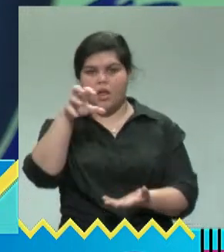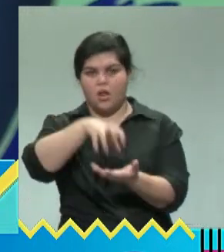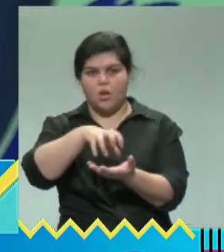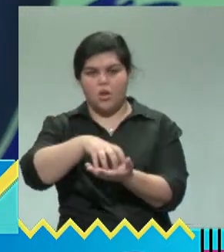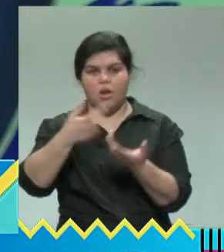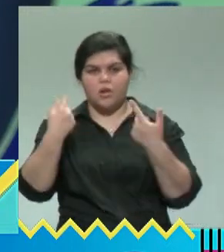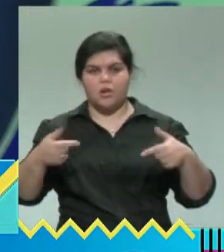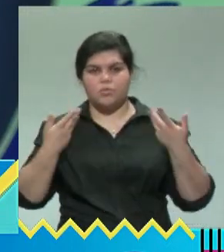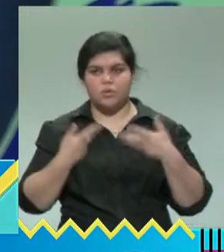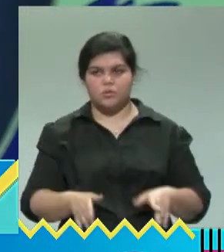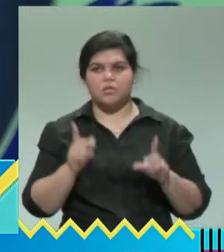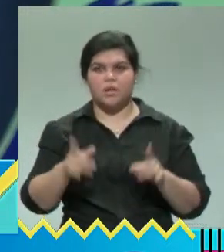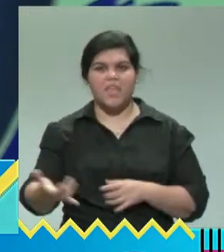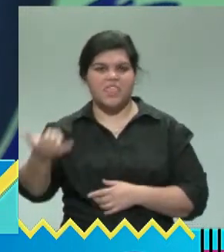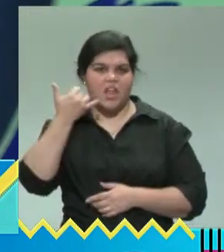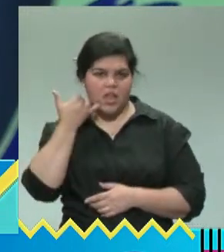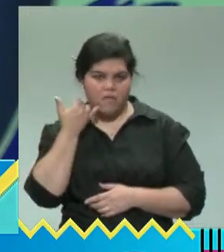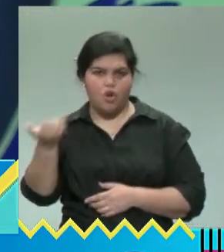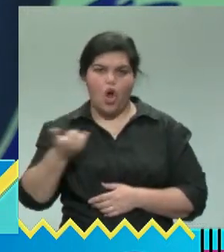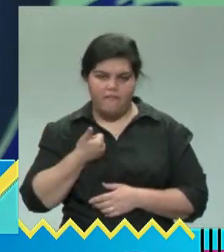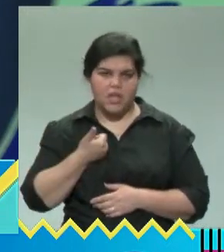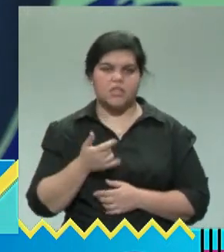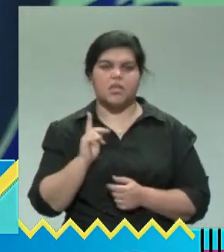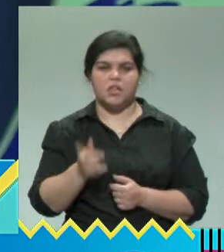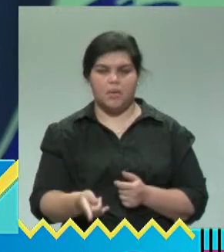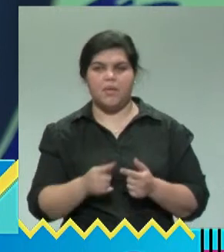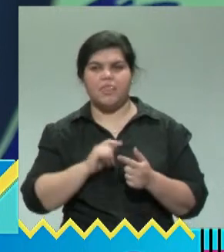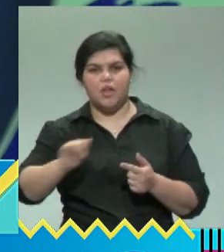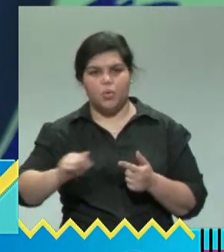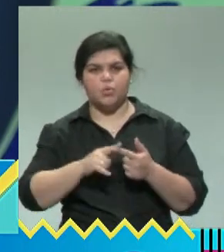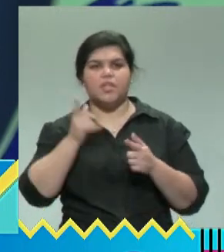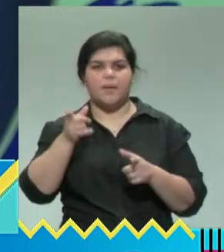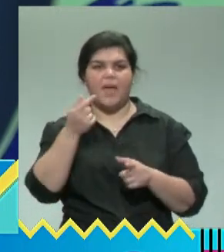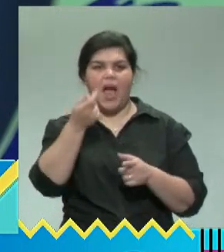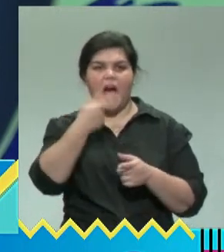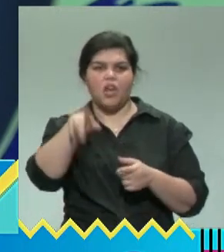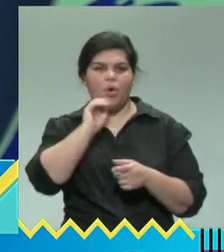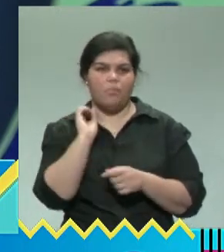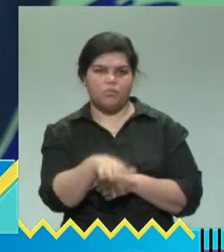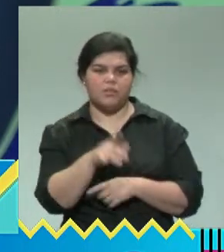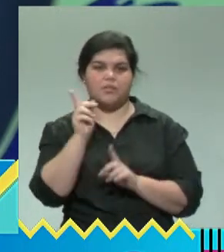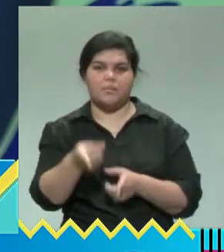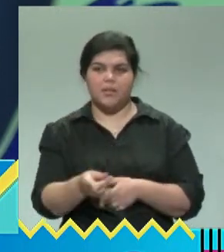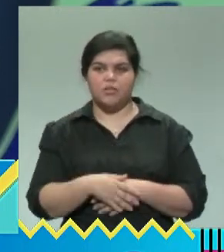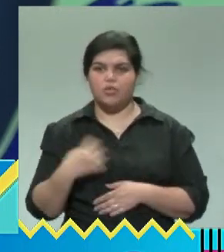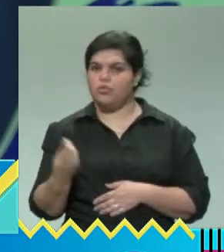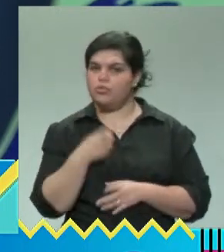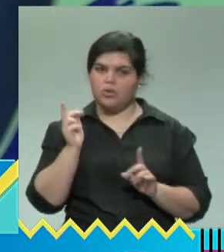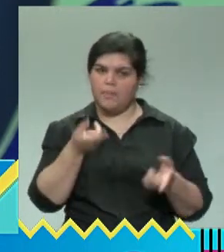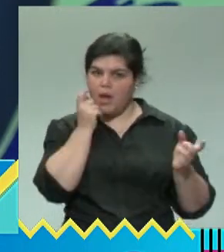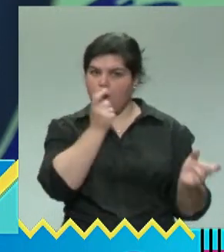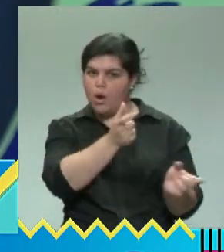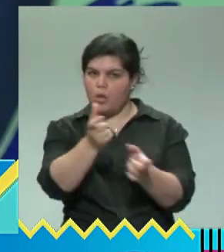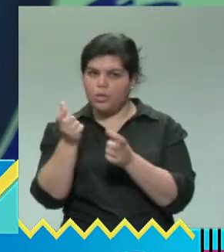pueden acercar la denuncia telefónicamente o de manera por correo electrónico. Nosotros igual hacemos monitoreos y seguimiento a